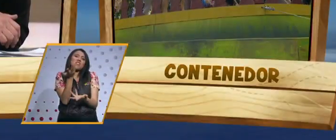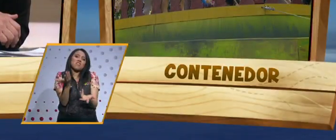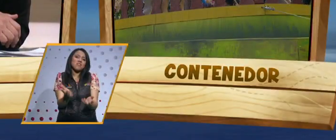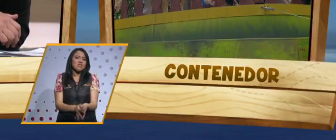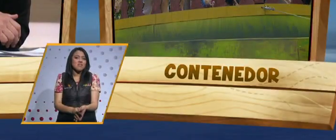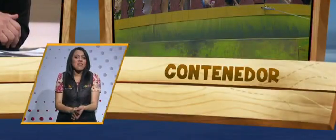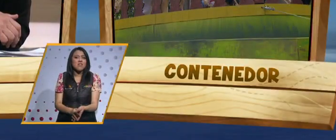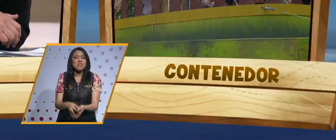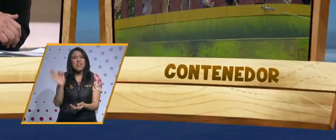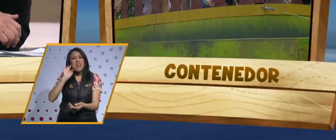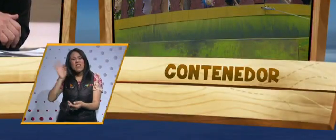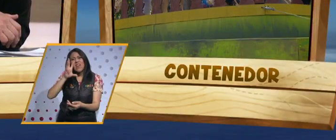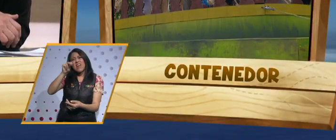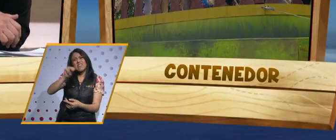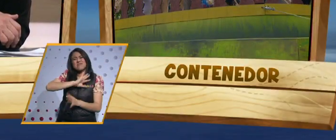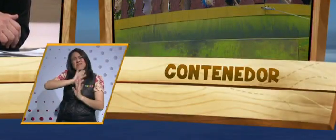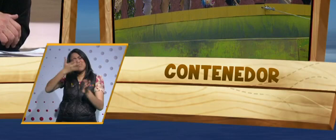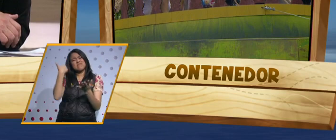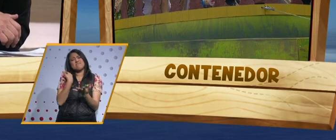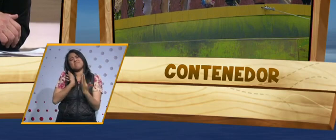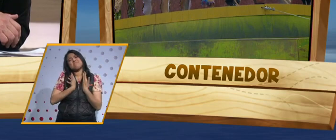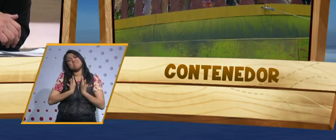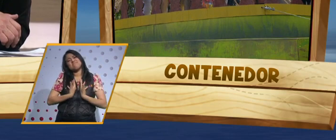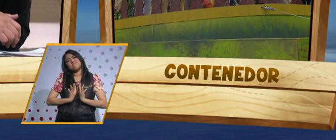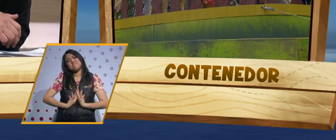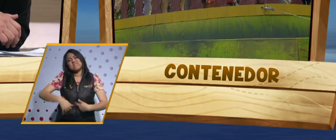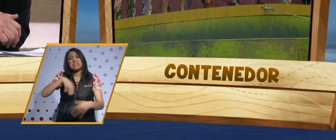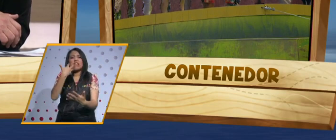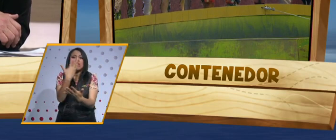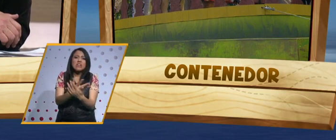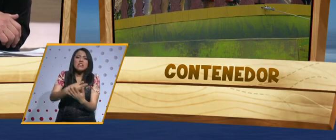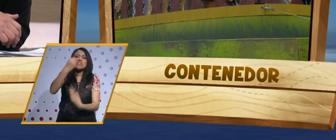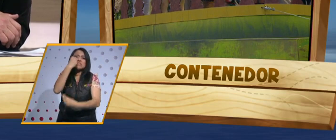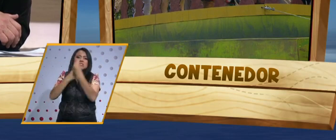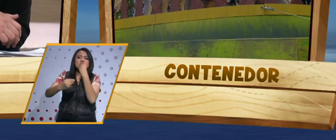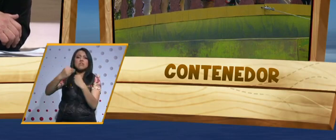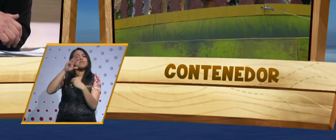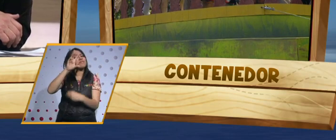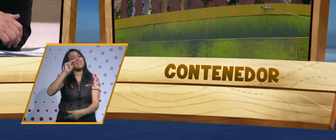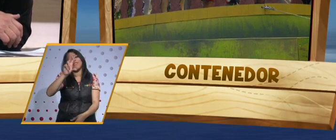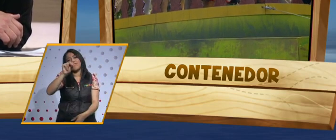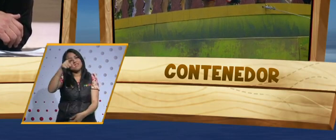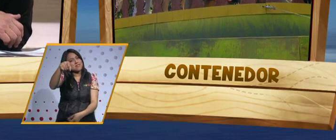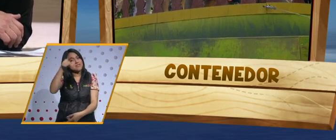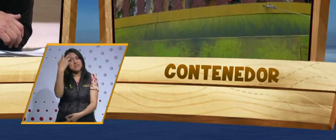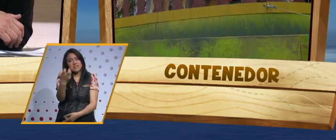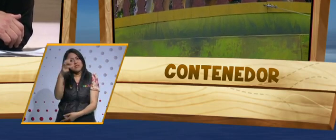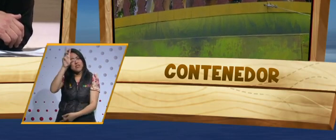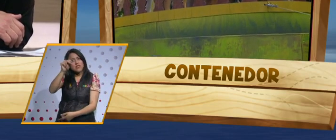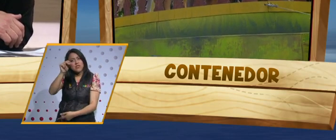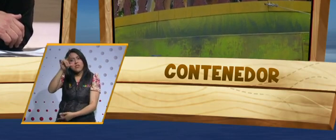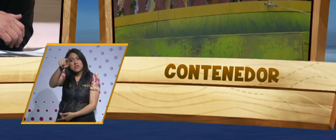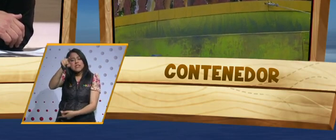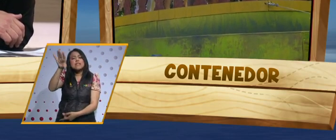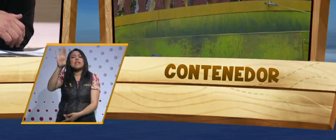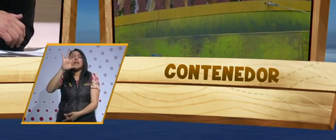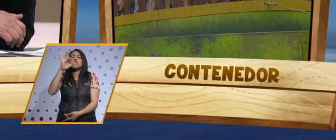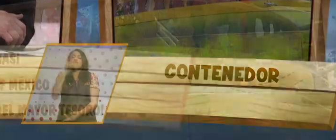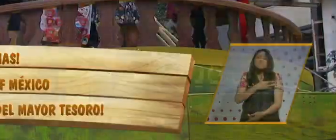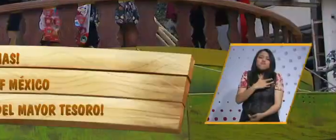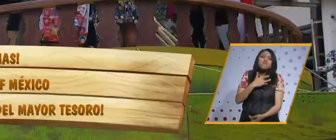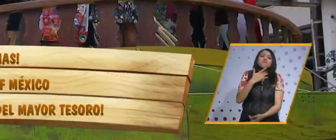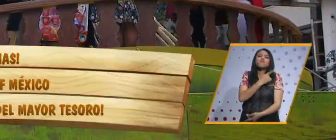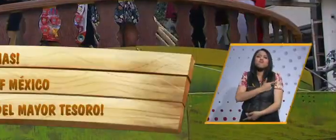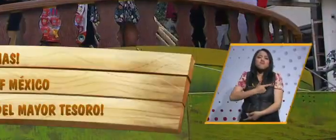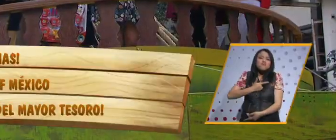ya están cansadas de tanto cocinar? ¿No las vi tres años tanto en el programa? No, hombre, quien ama la cocina nunca se cansa de eso. No, para nada. Cuando haces lo que realmente te gusta, no